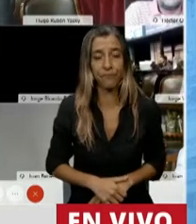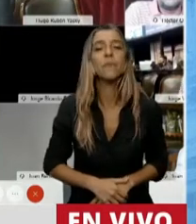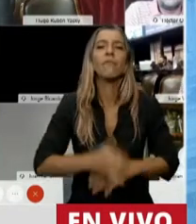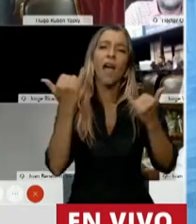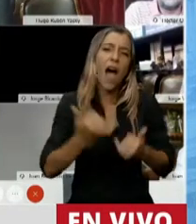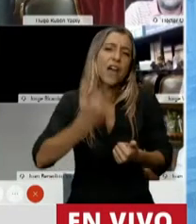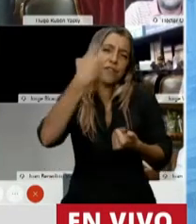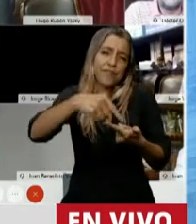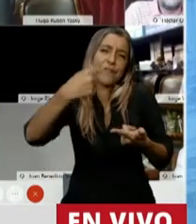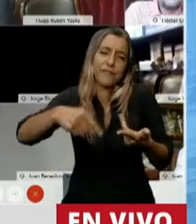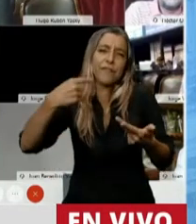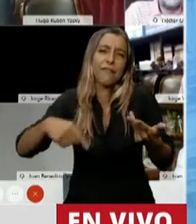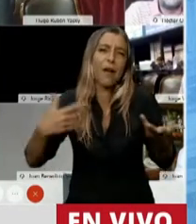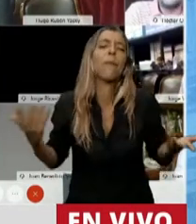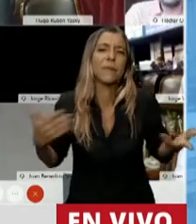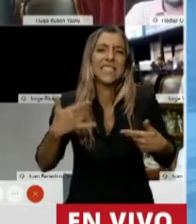Mire, presidente,